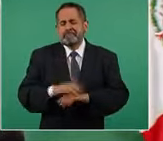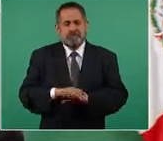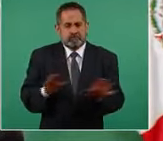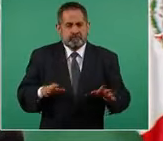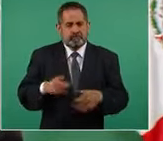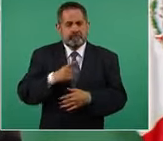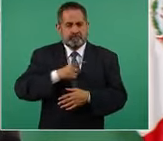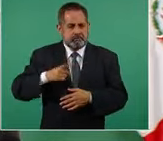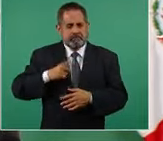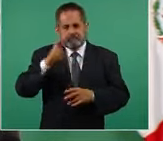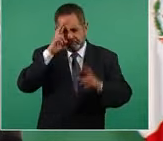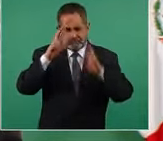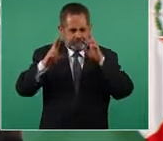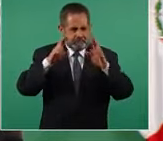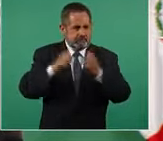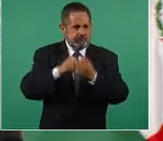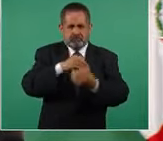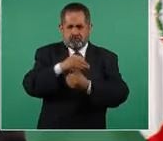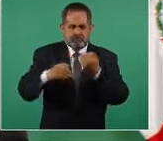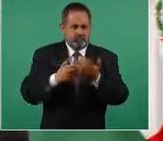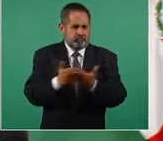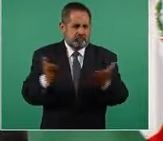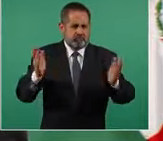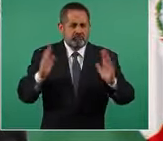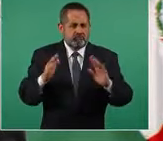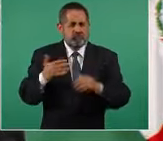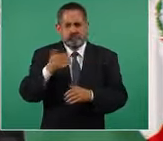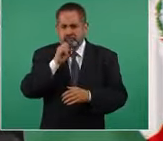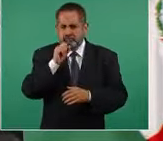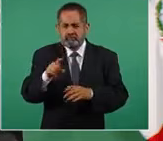que ser respetuosos con todos. Desde luego,